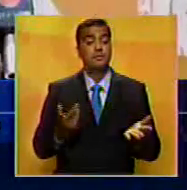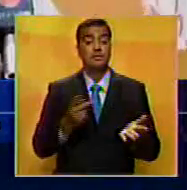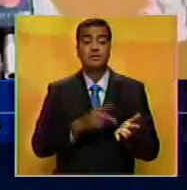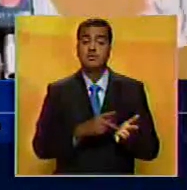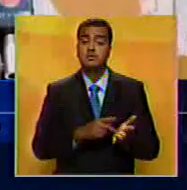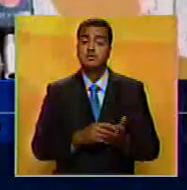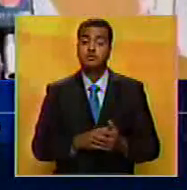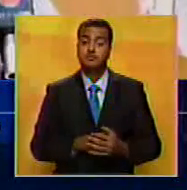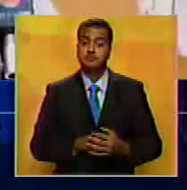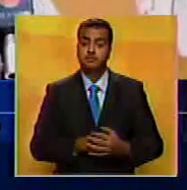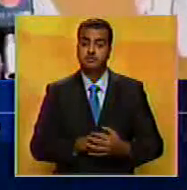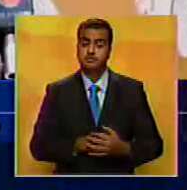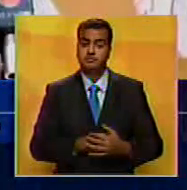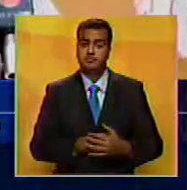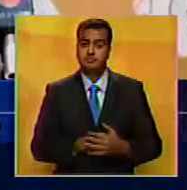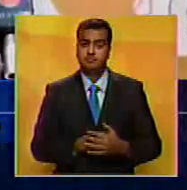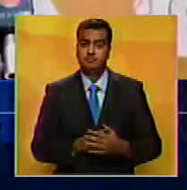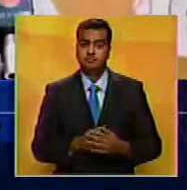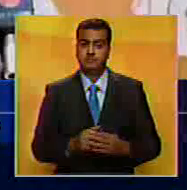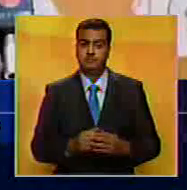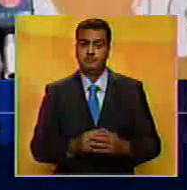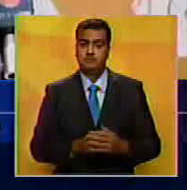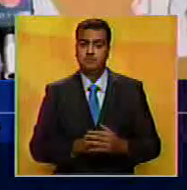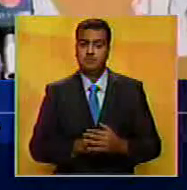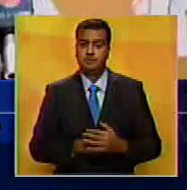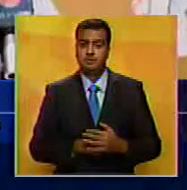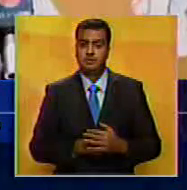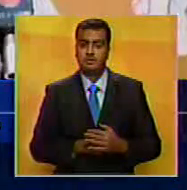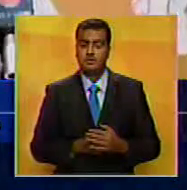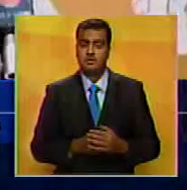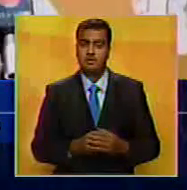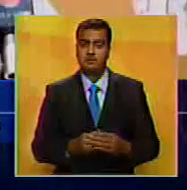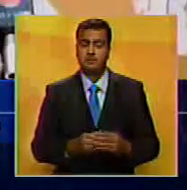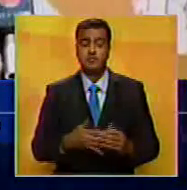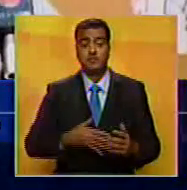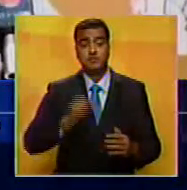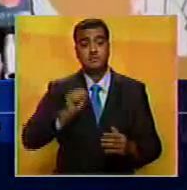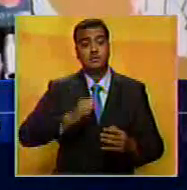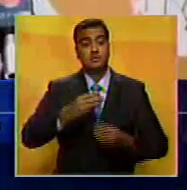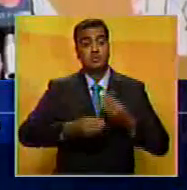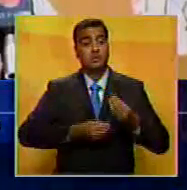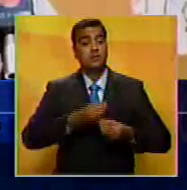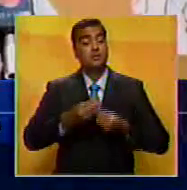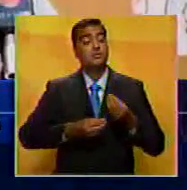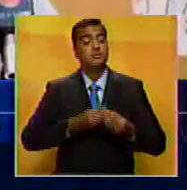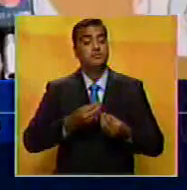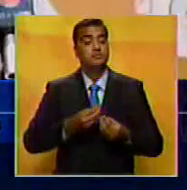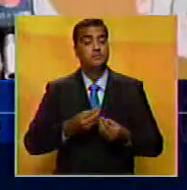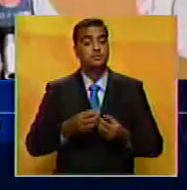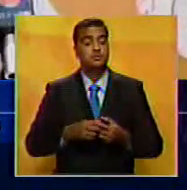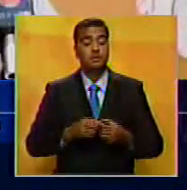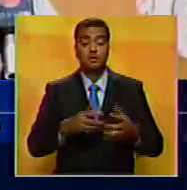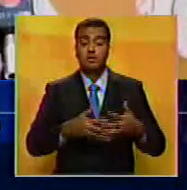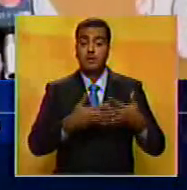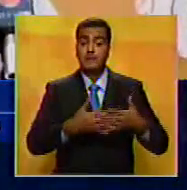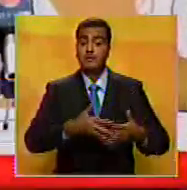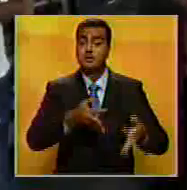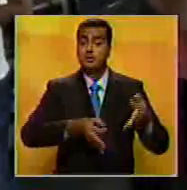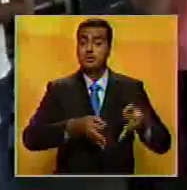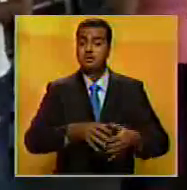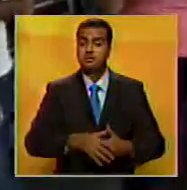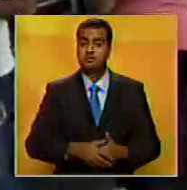presentar, hemos dicho, aceptado, que pudiéramos aceptar que se organicen y formen una persona